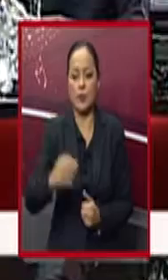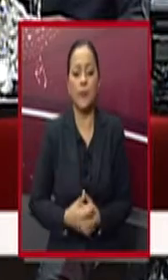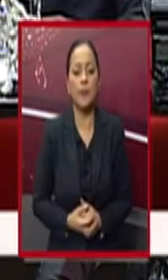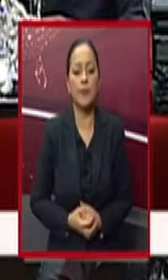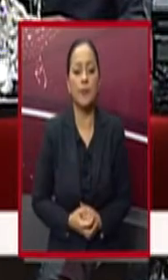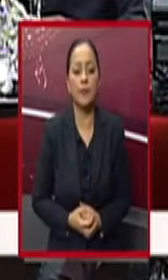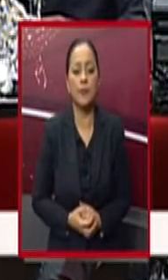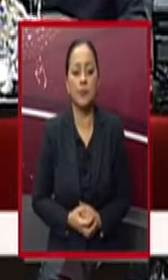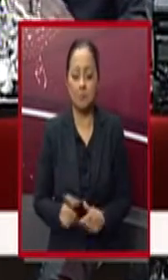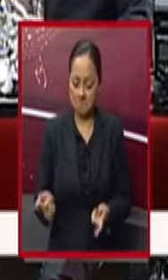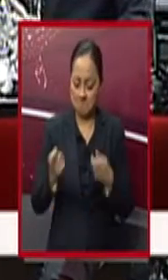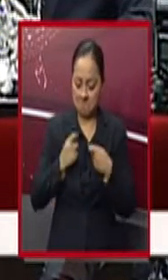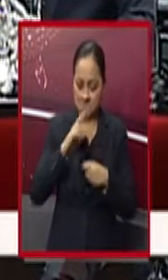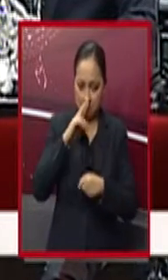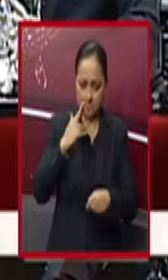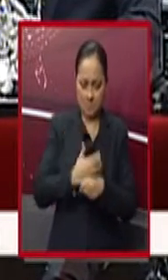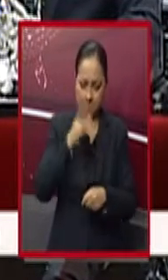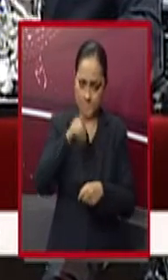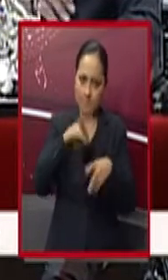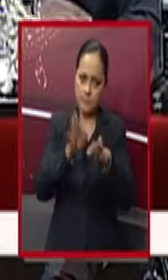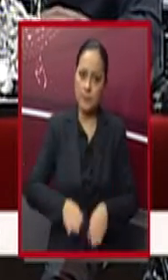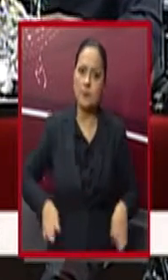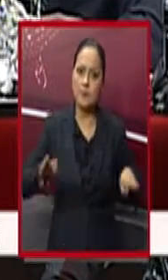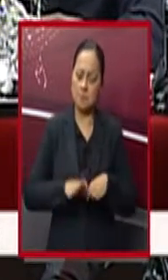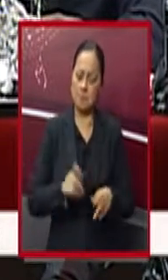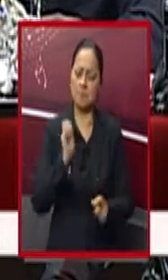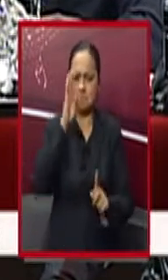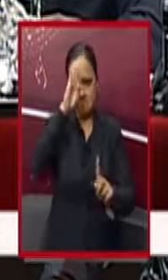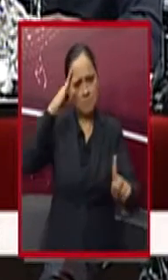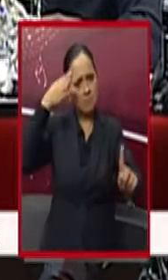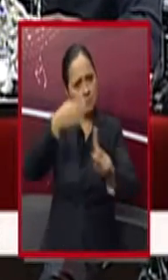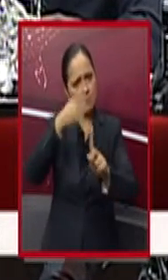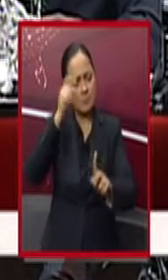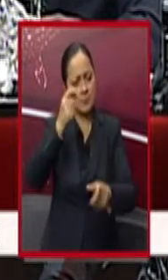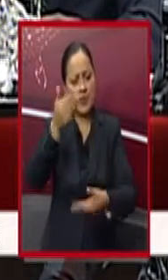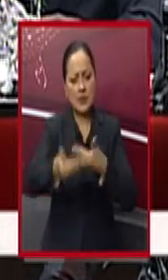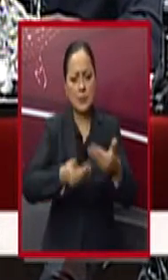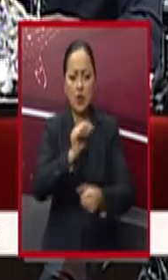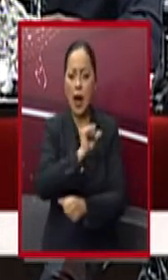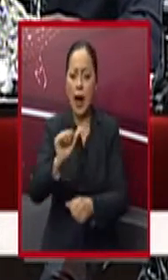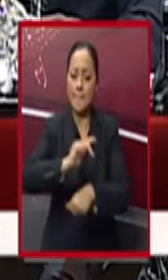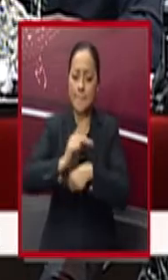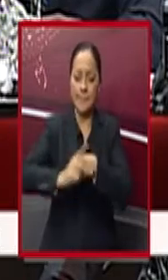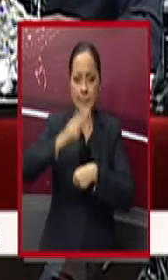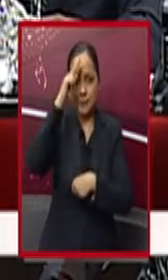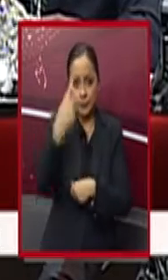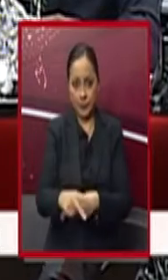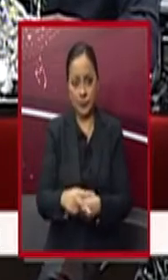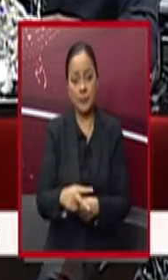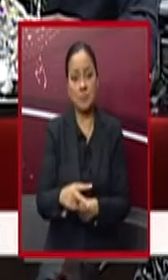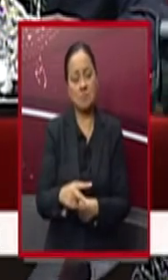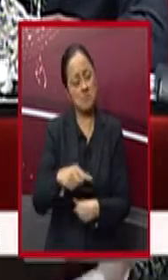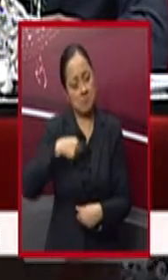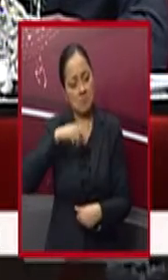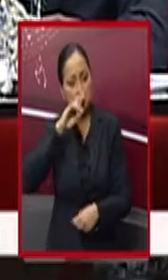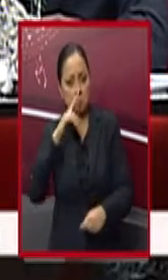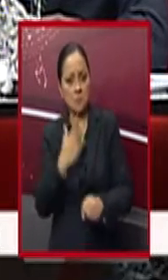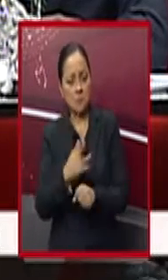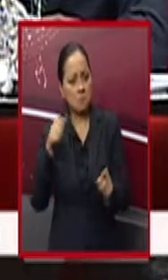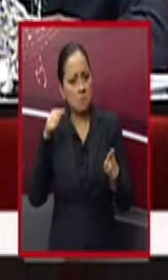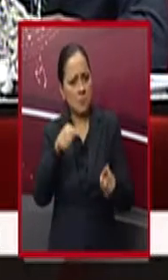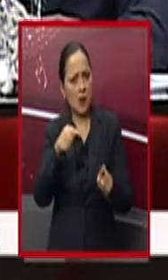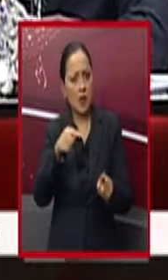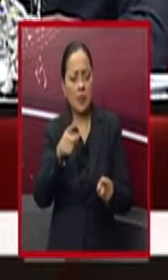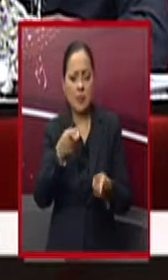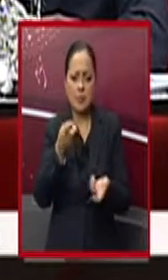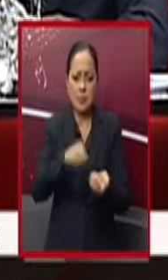He asumido este alto encargo con la plena convicción del servicio a México y con la responsabilidad de conducir las